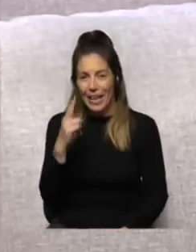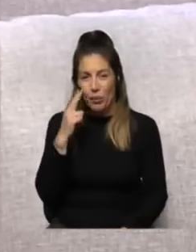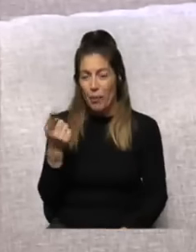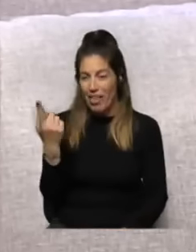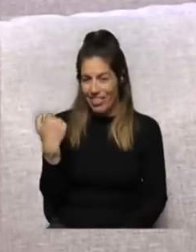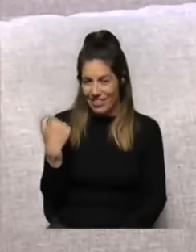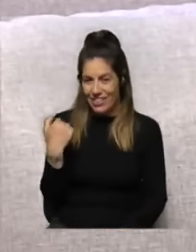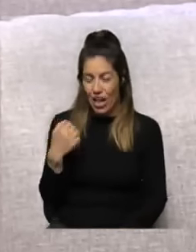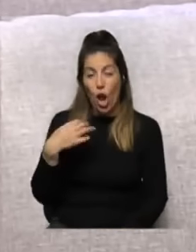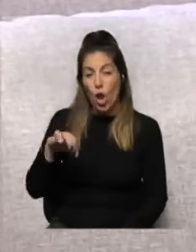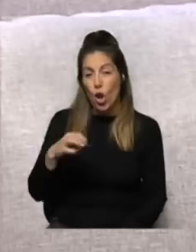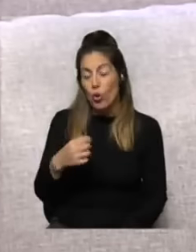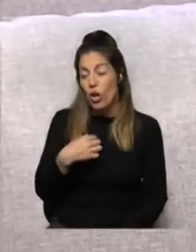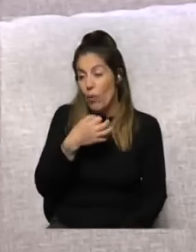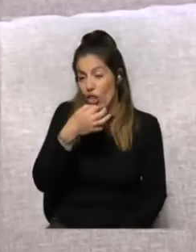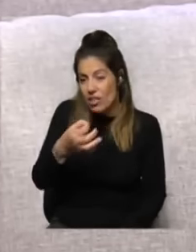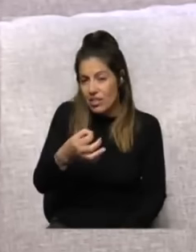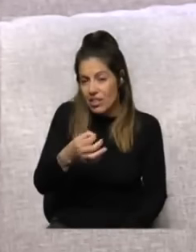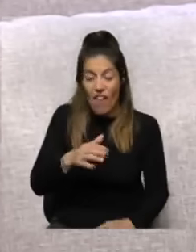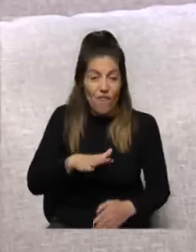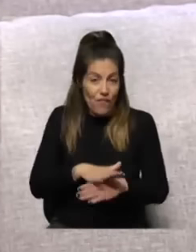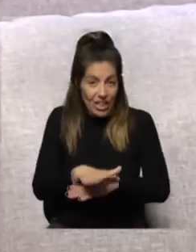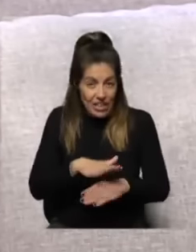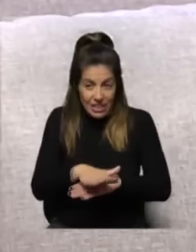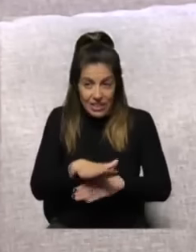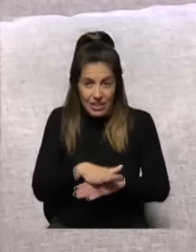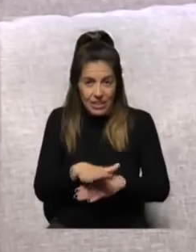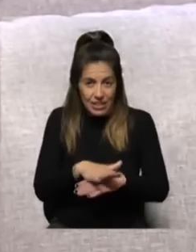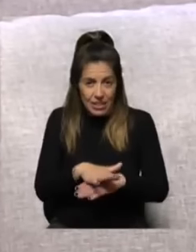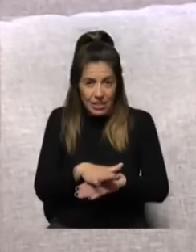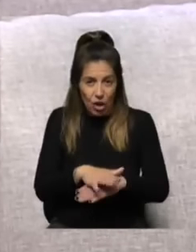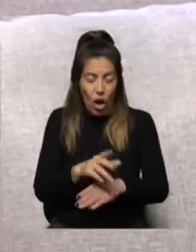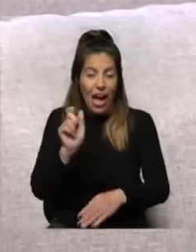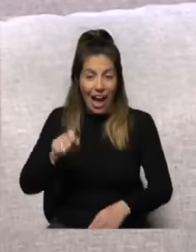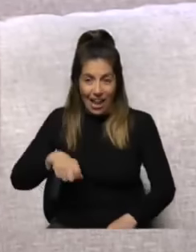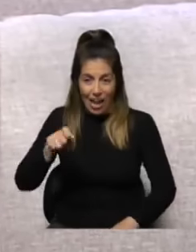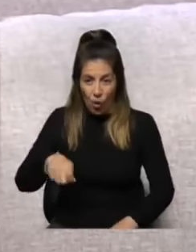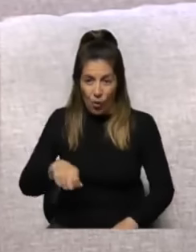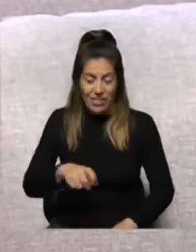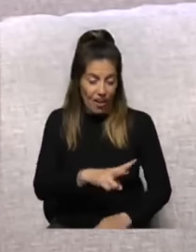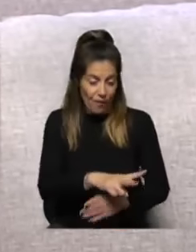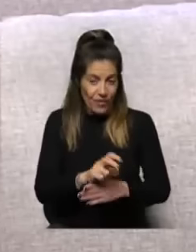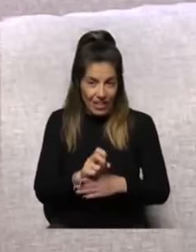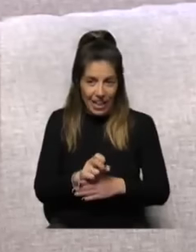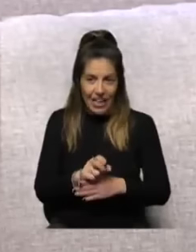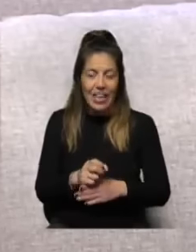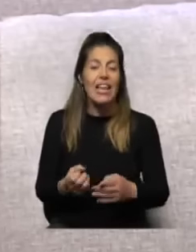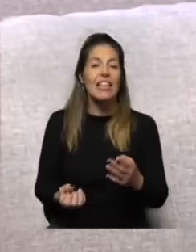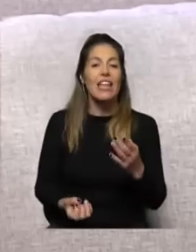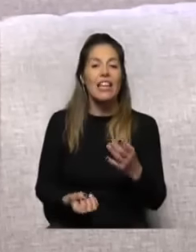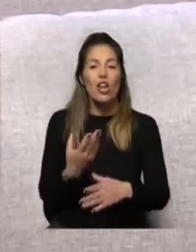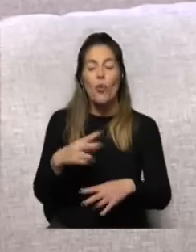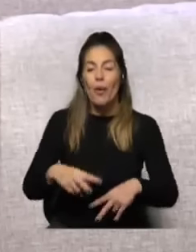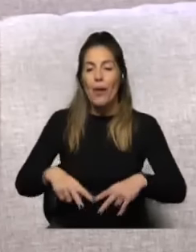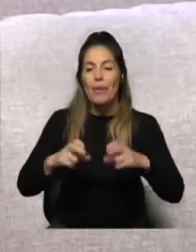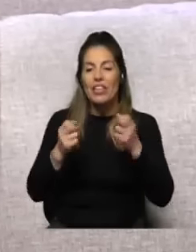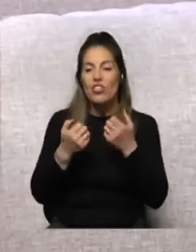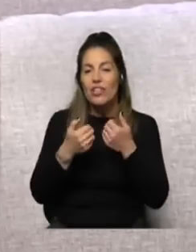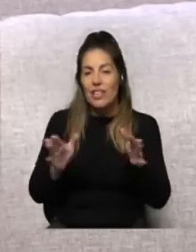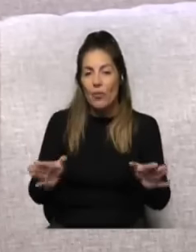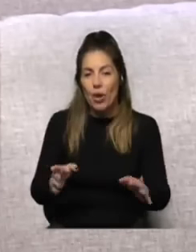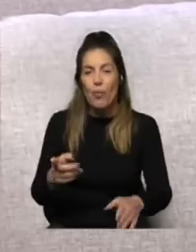ayer, lo único que me queda por decir, que felicito a la jueza, por supuesto, a la fiscal, y a esta nueva investigación que se abrió, porque